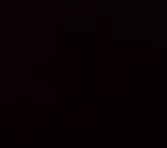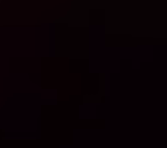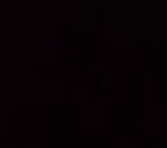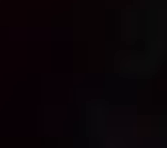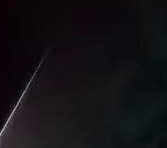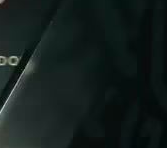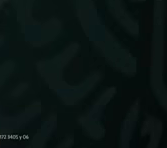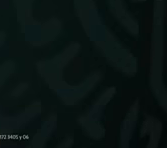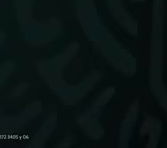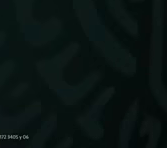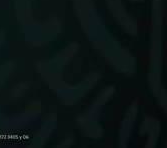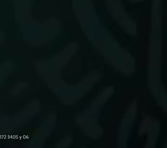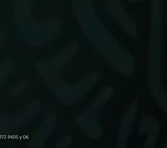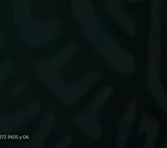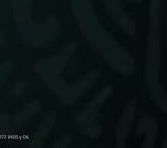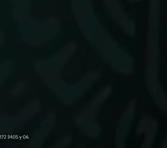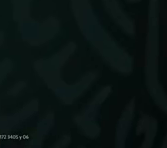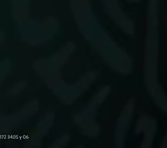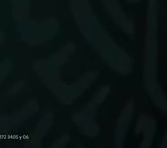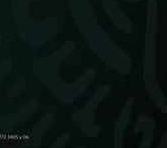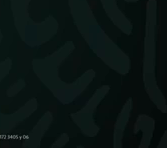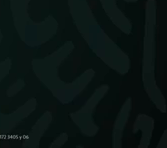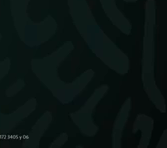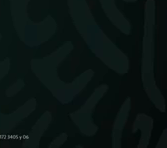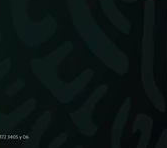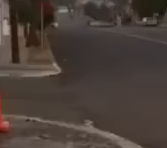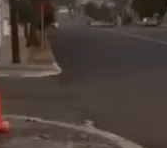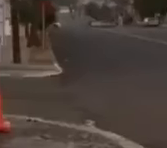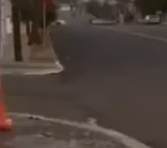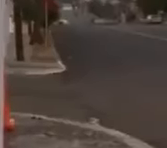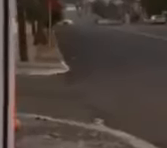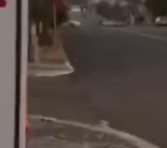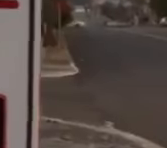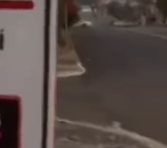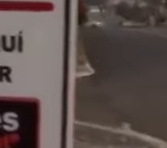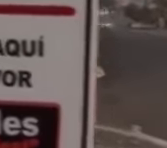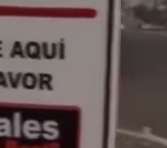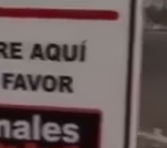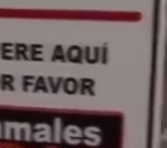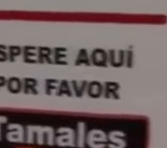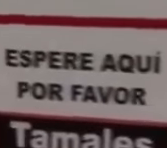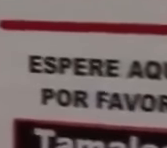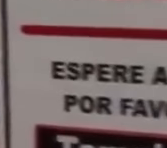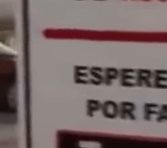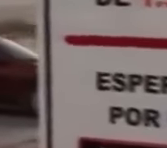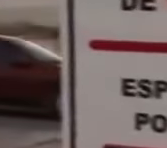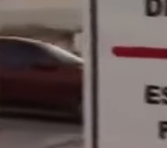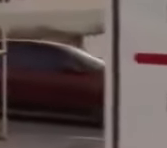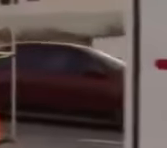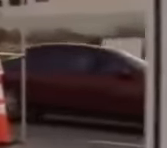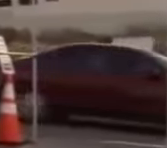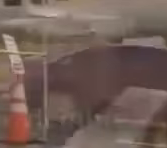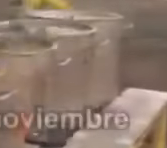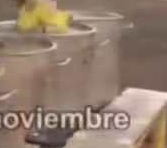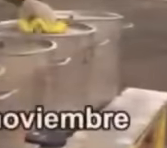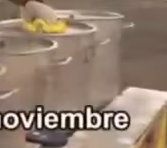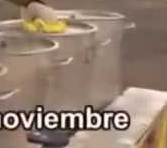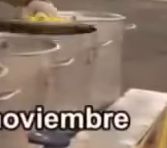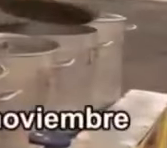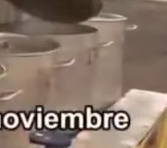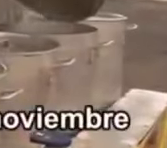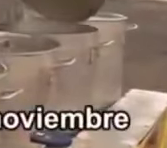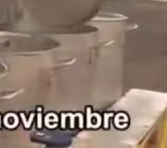Gobierno de Ensenada. Juntos, seguiremos cumpliendo. Voy camino a los tamales a la 20 de noviembre